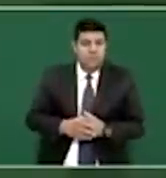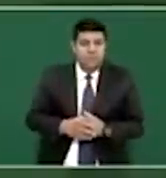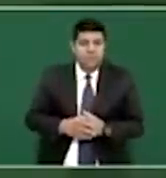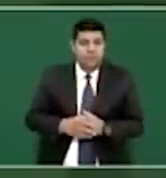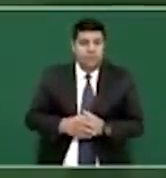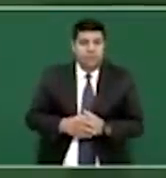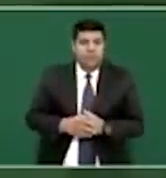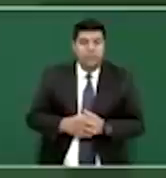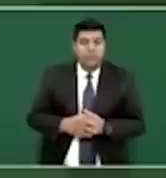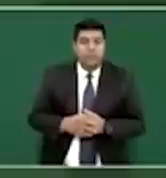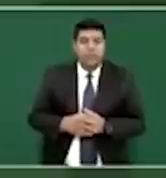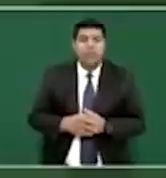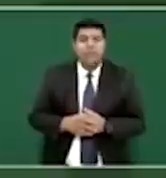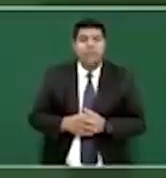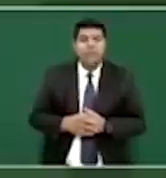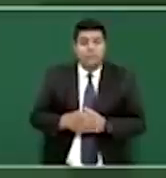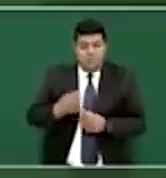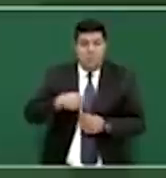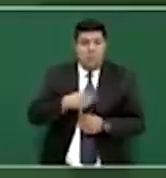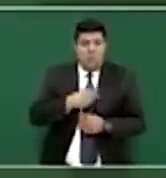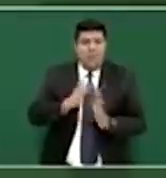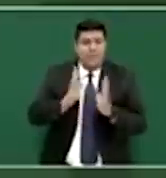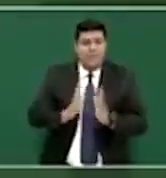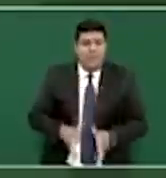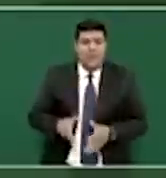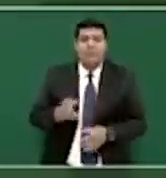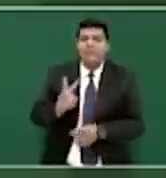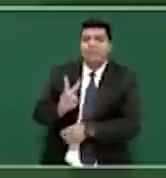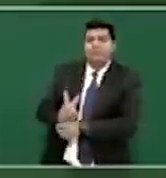mantenido control,